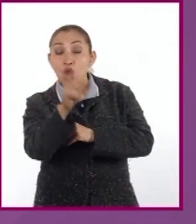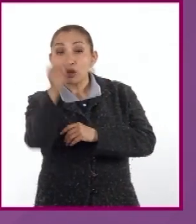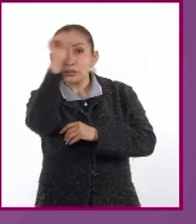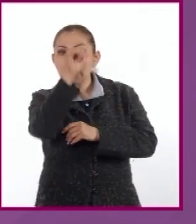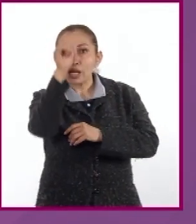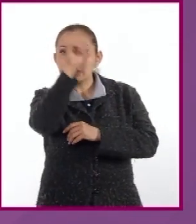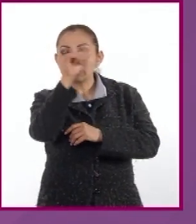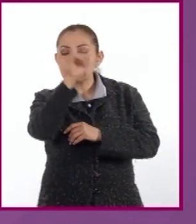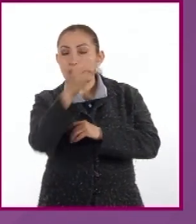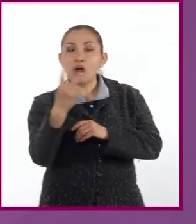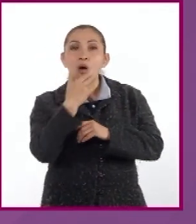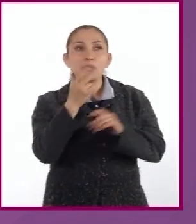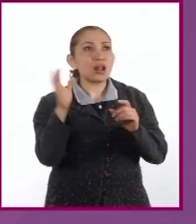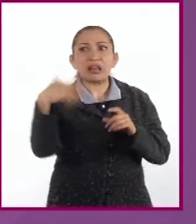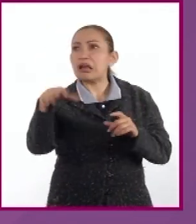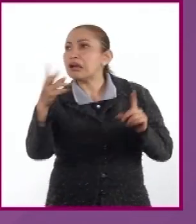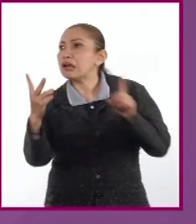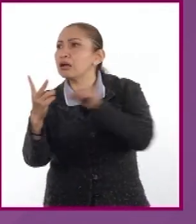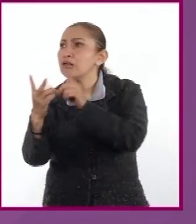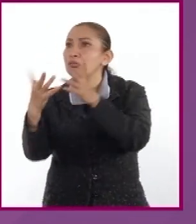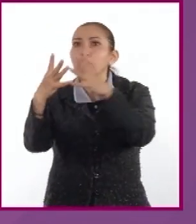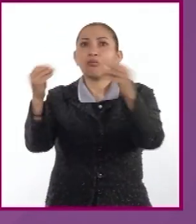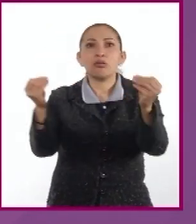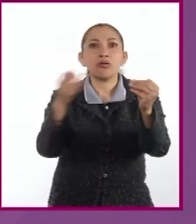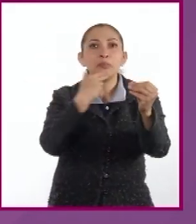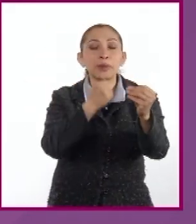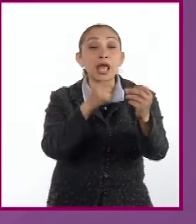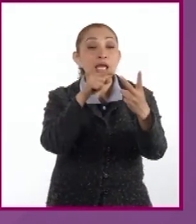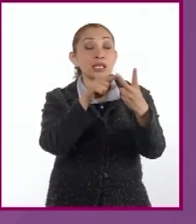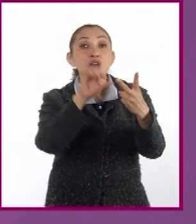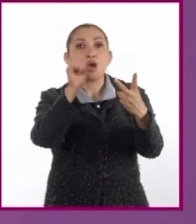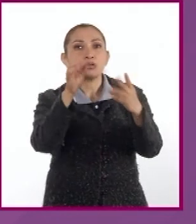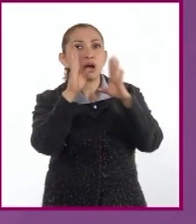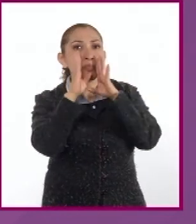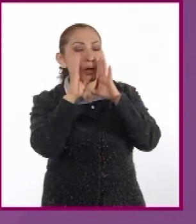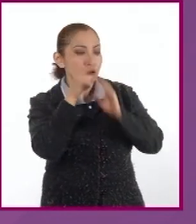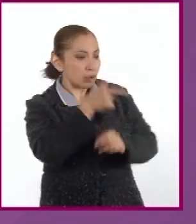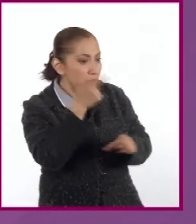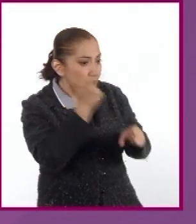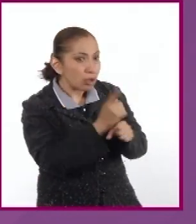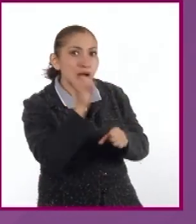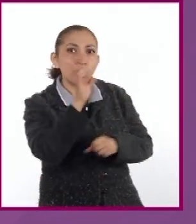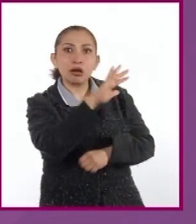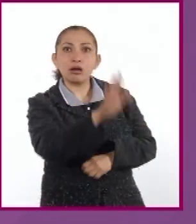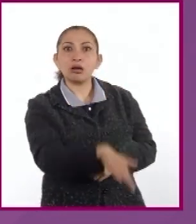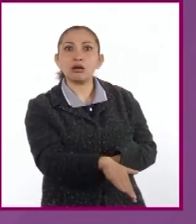no encontró a los hombres que lo llevaron, y el hecho de haber confesado a una muerta.